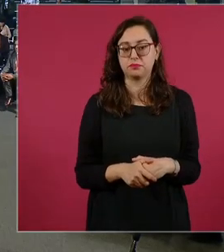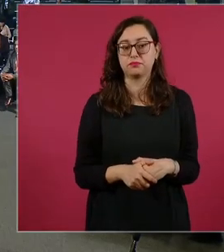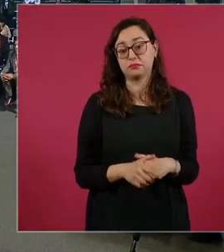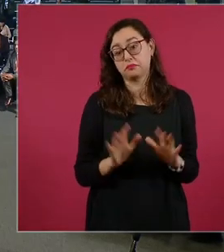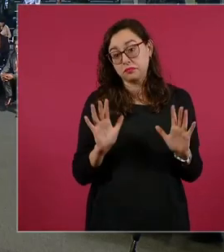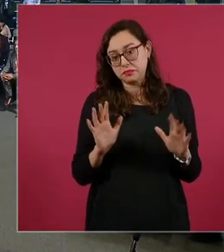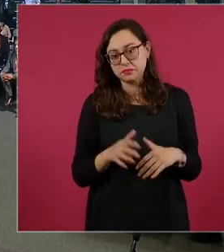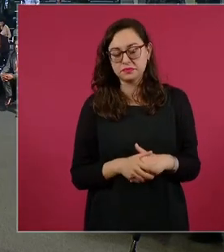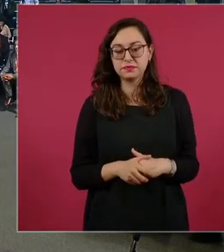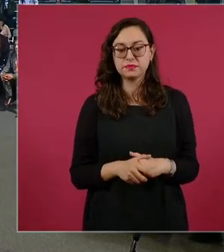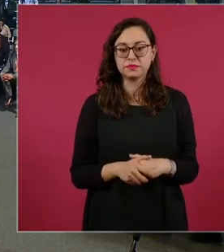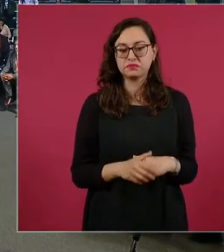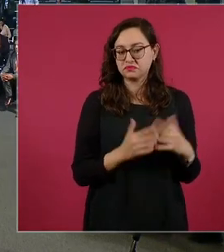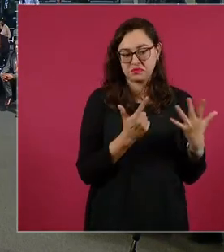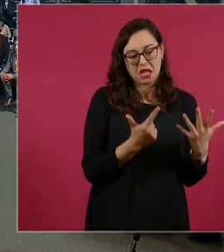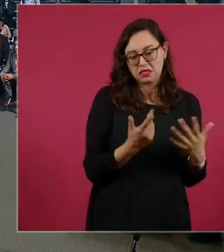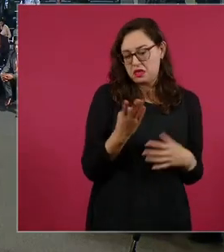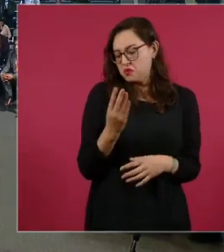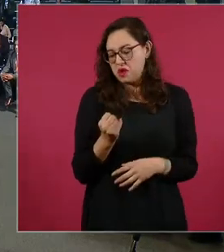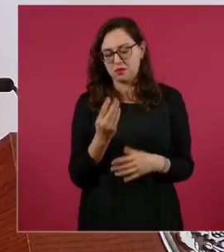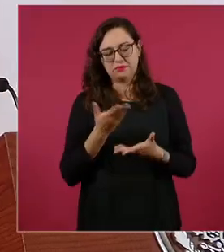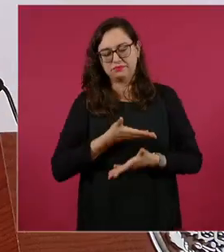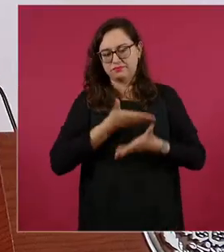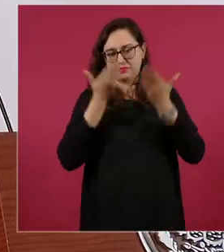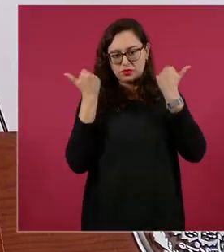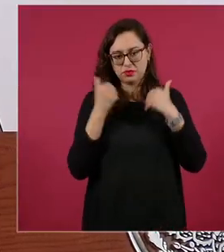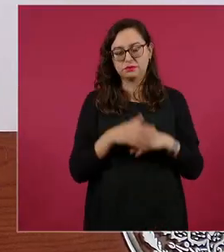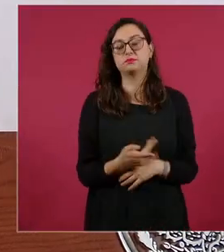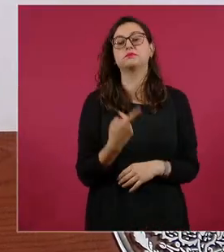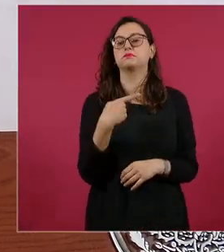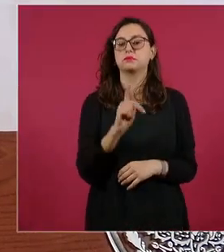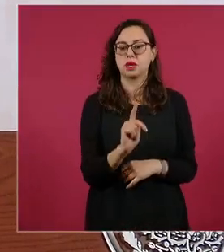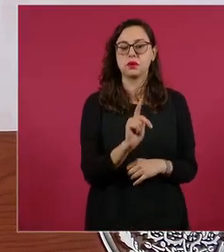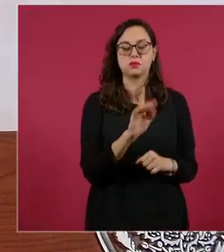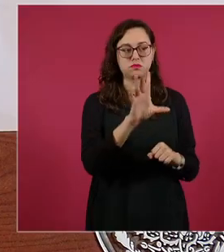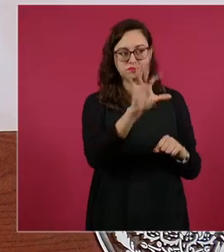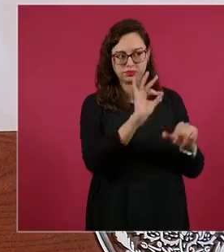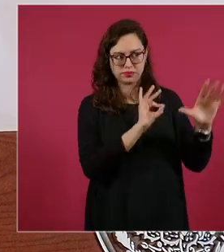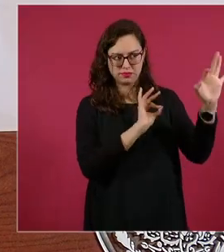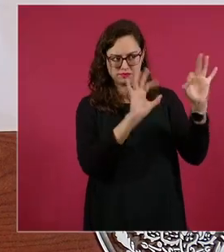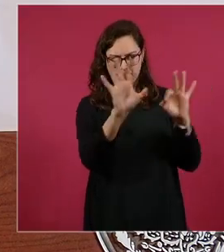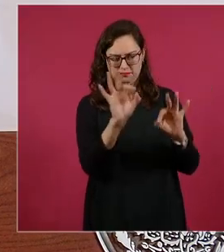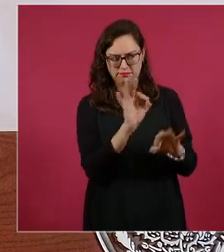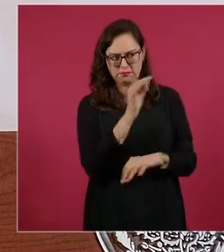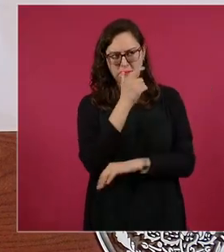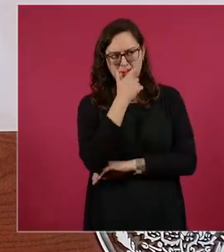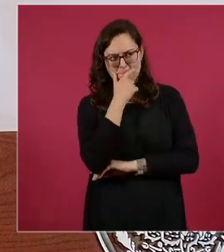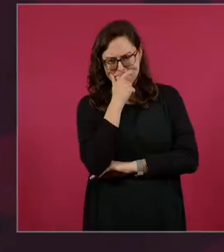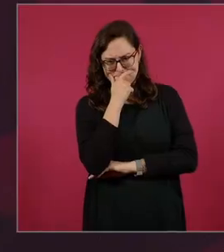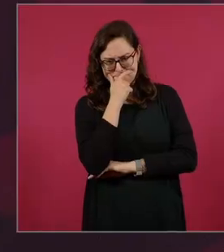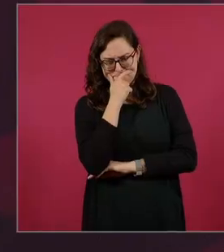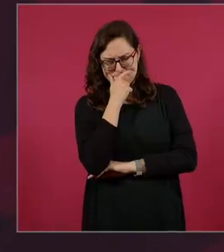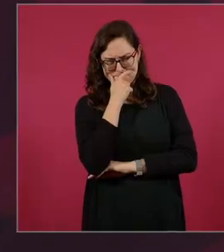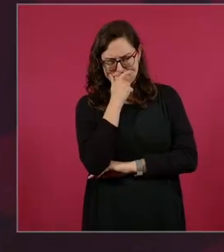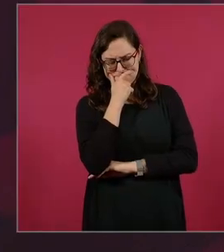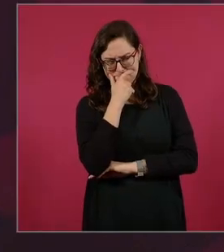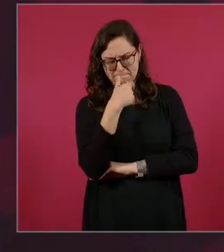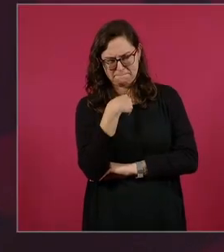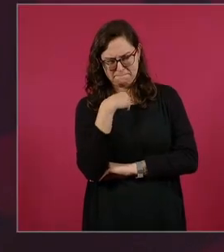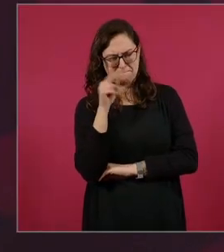no sé si siete o nueve pero el caso es que les dije antes de que los nombran